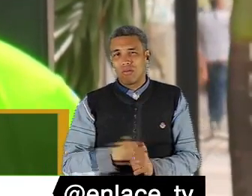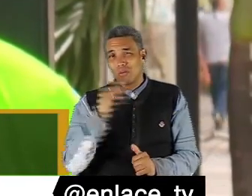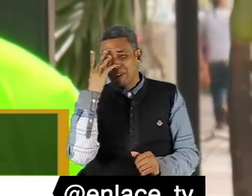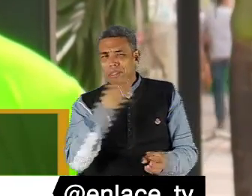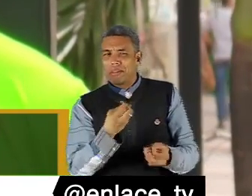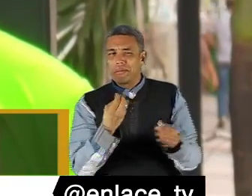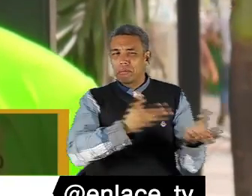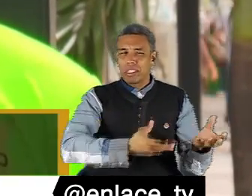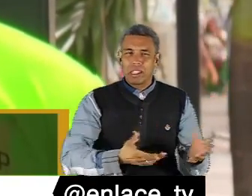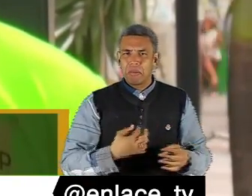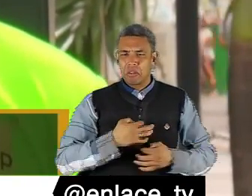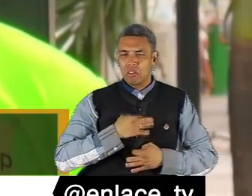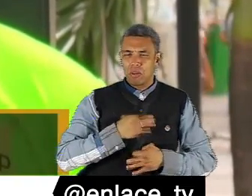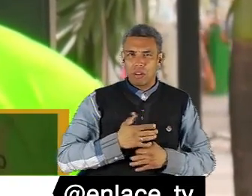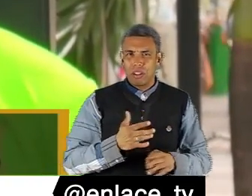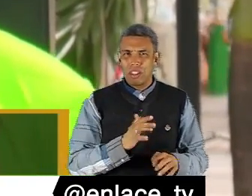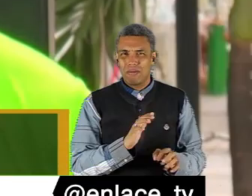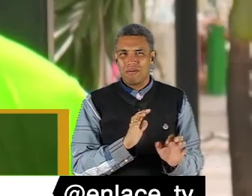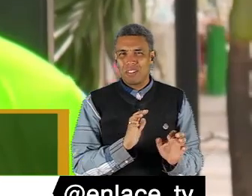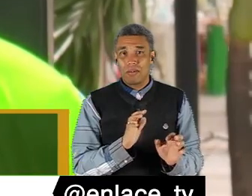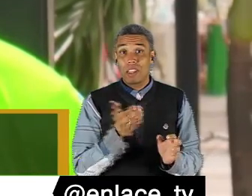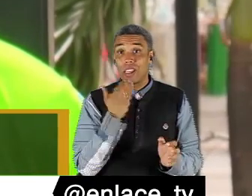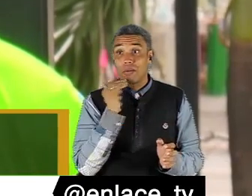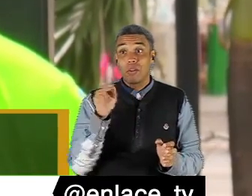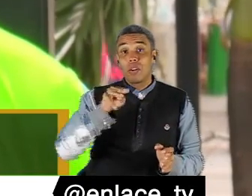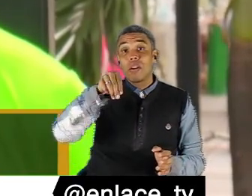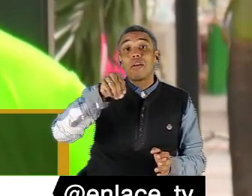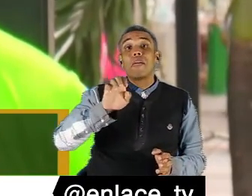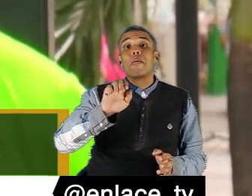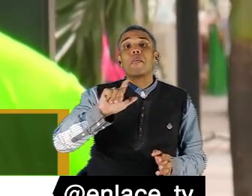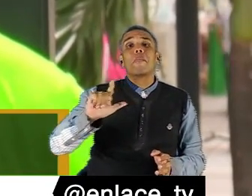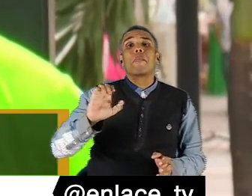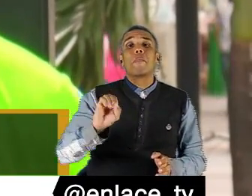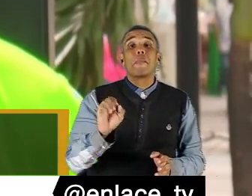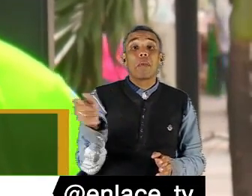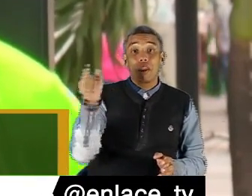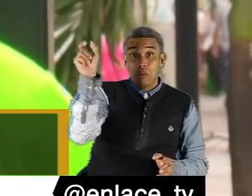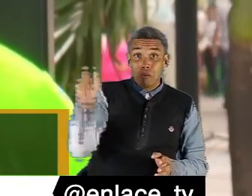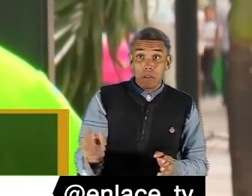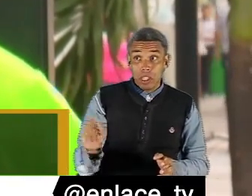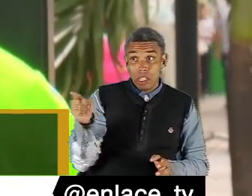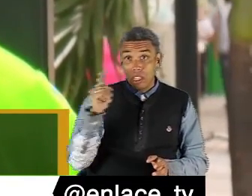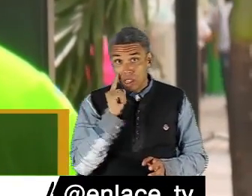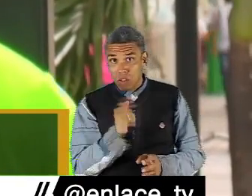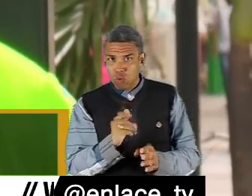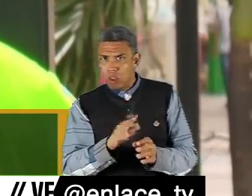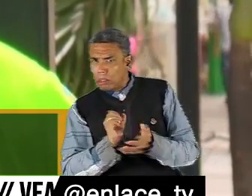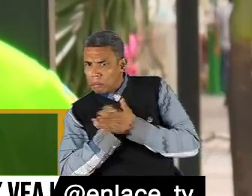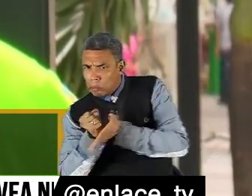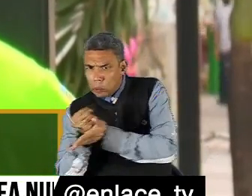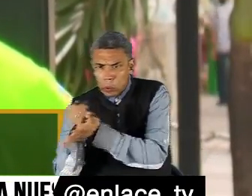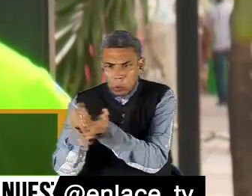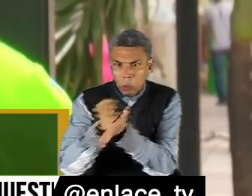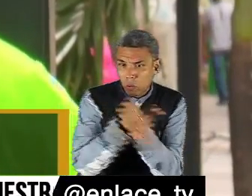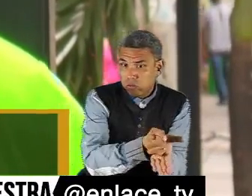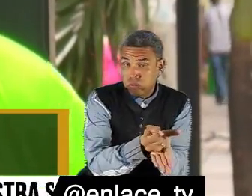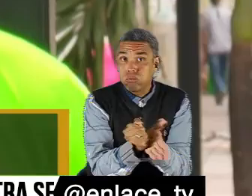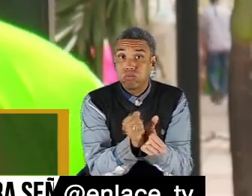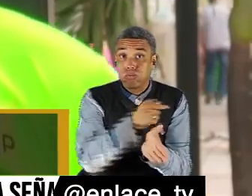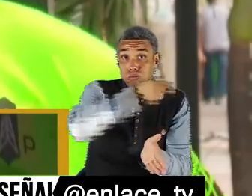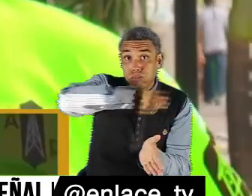mucho ahorita en este momento al Mello Cortina, que lleva unos jóvenes y los lleva ahí lo está llevando y está sacando a los profesionales. Entonces yo quiero